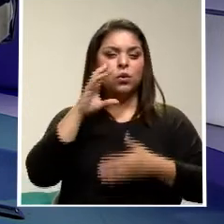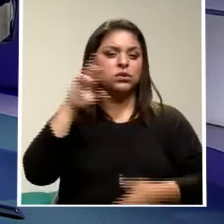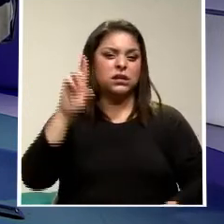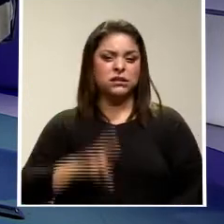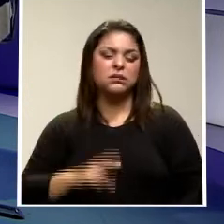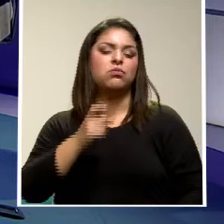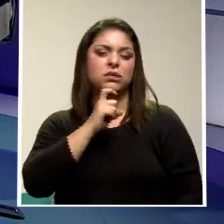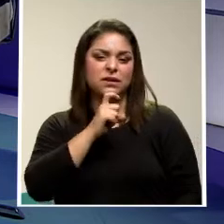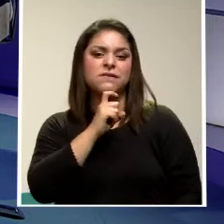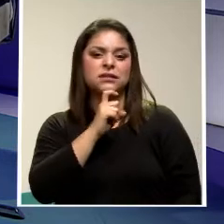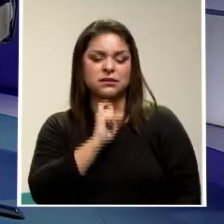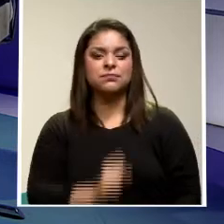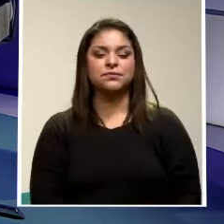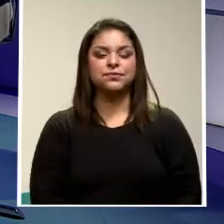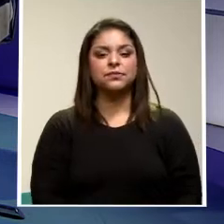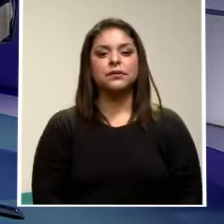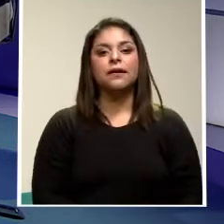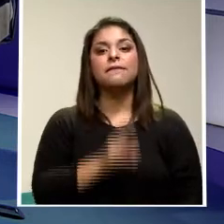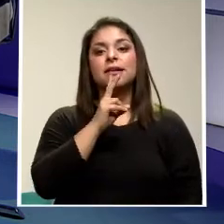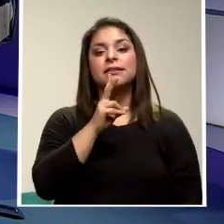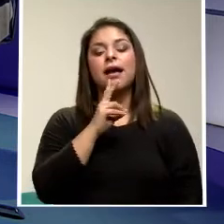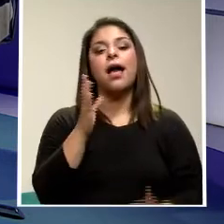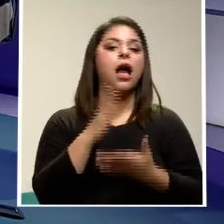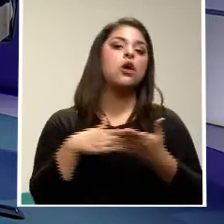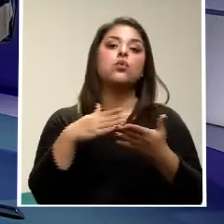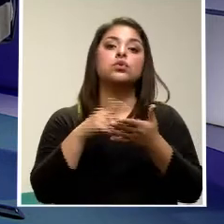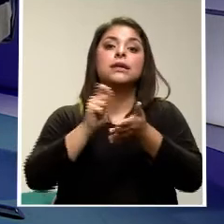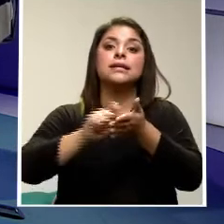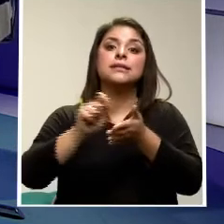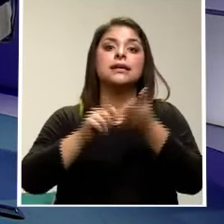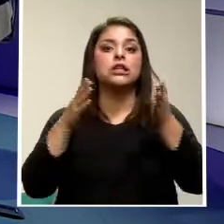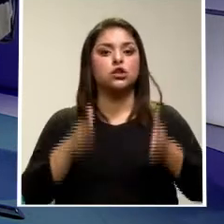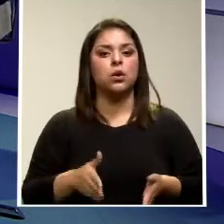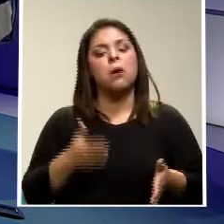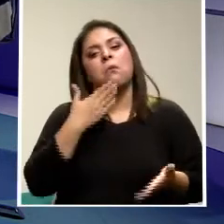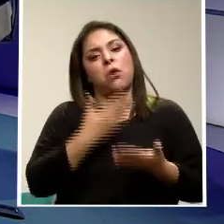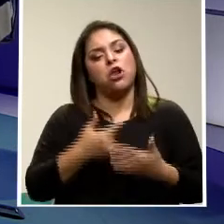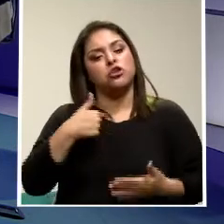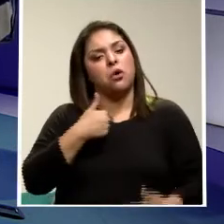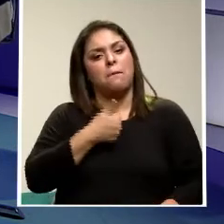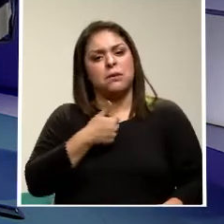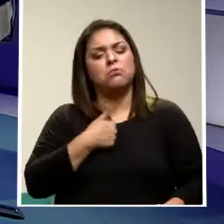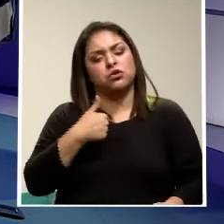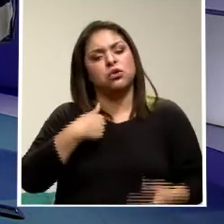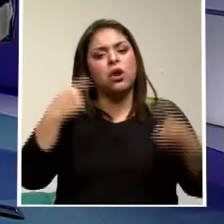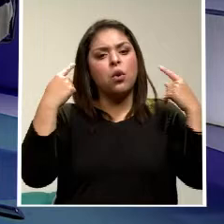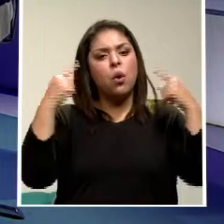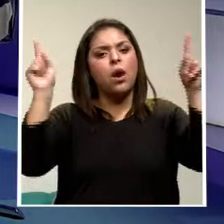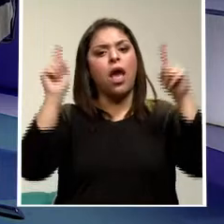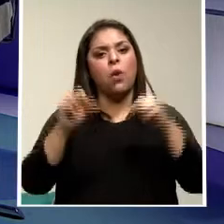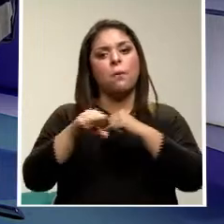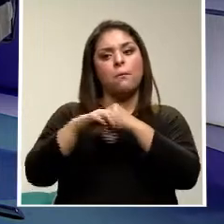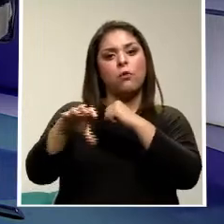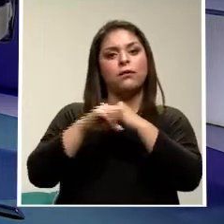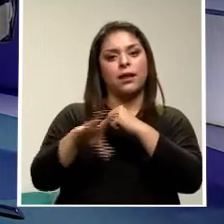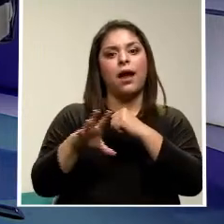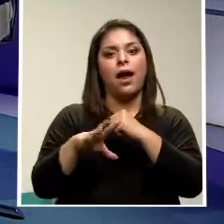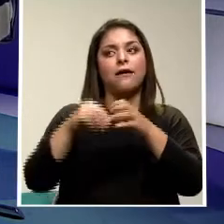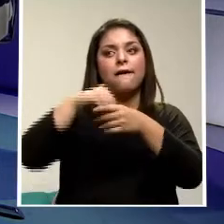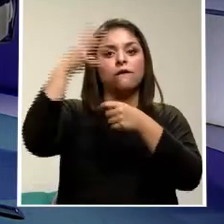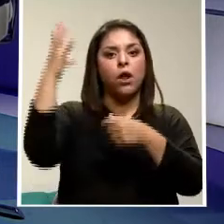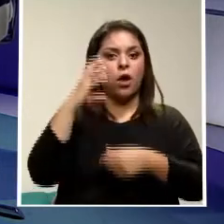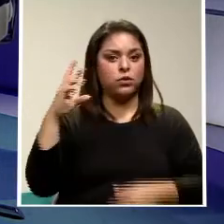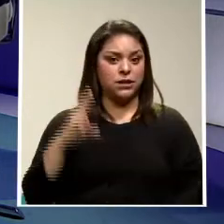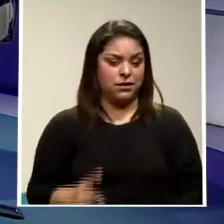haga. Es verdad que hay algunos escritores que han logrado, bueno, yo mismo, yo también he logrado publicar fuera de Costa